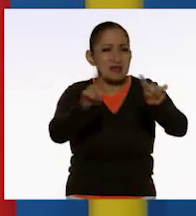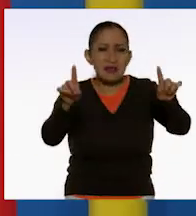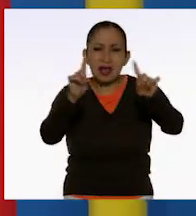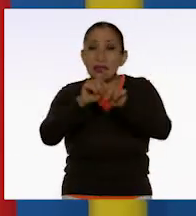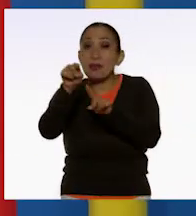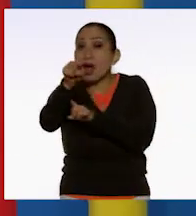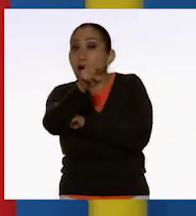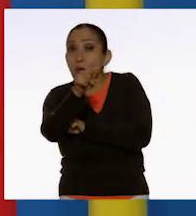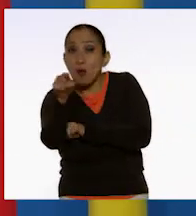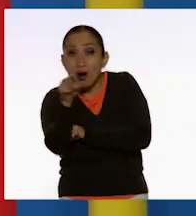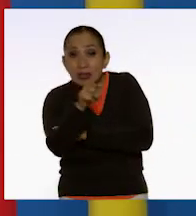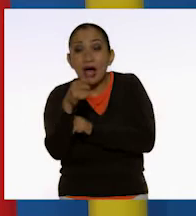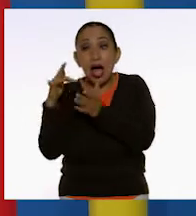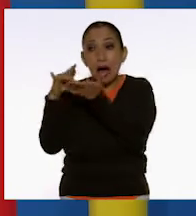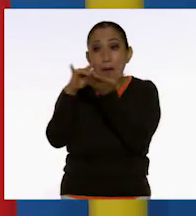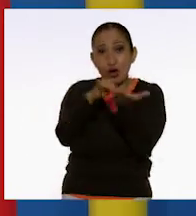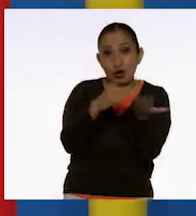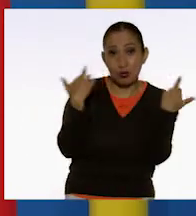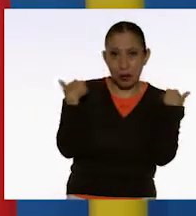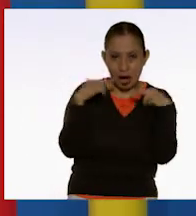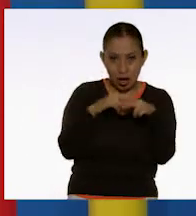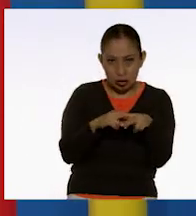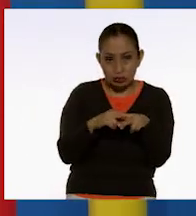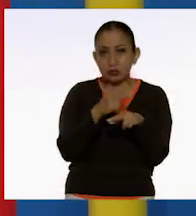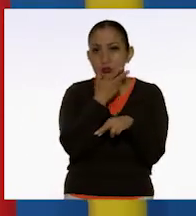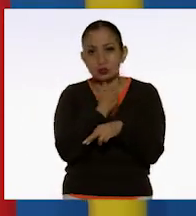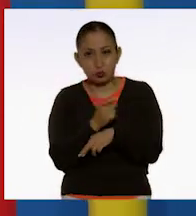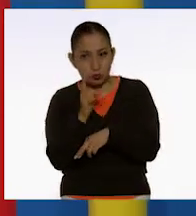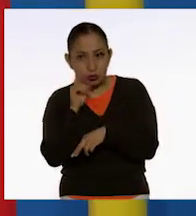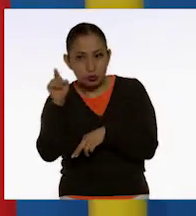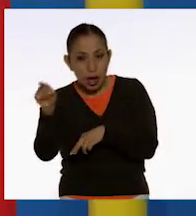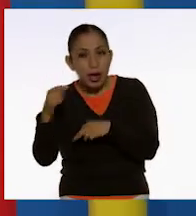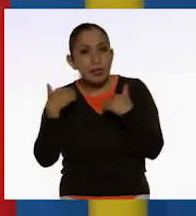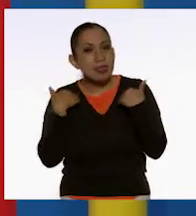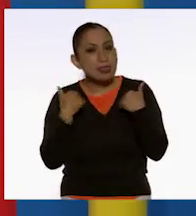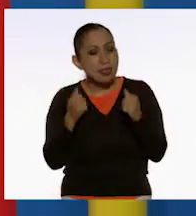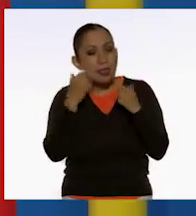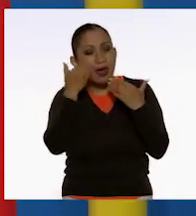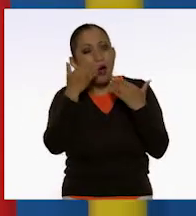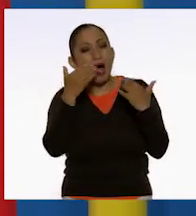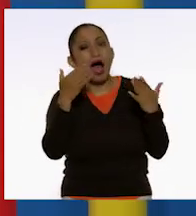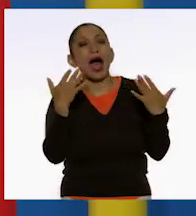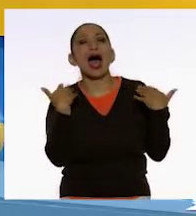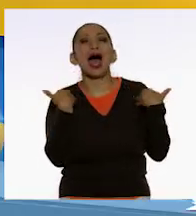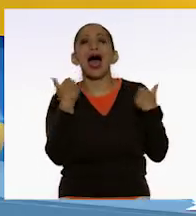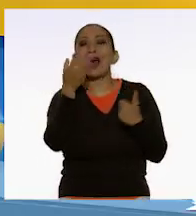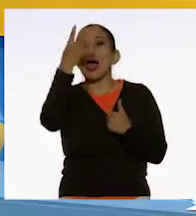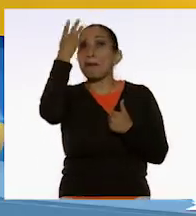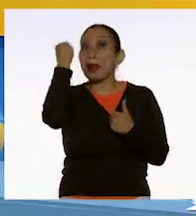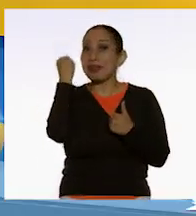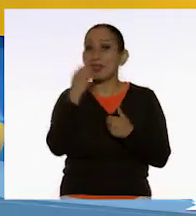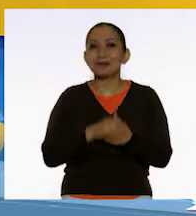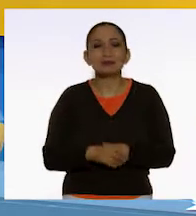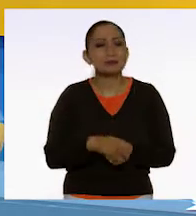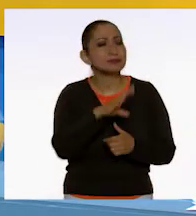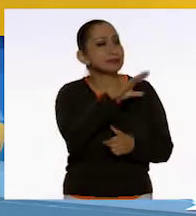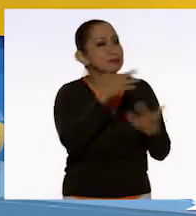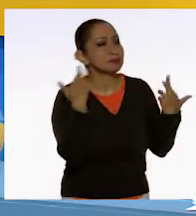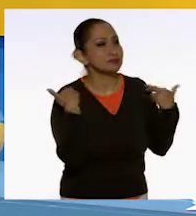para que ustedes, con apoyo de sus profesoras y profesores, comprendan y aprendan. Profesor